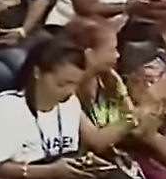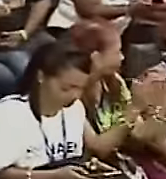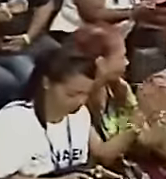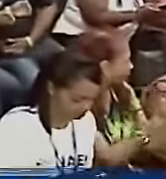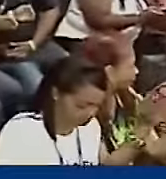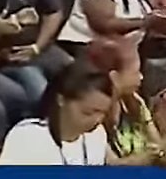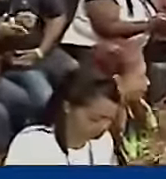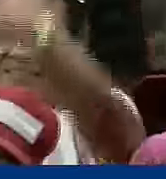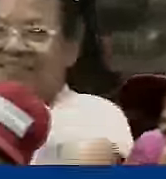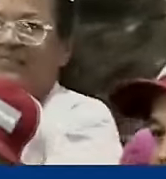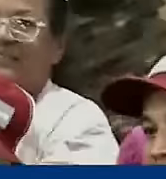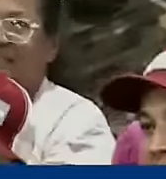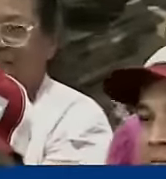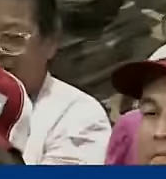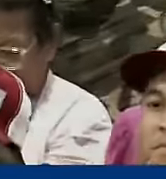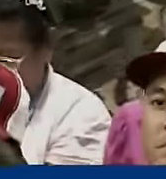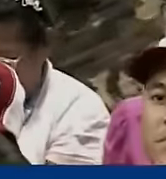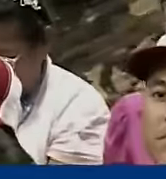emprendimiento.